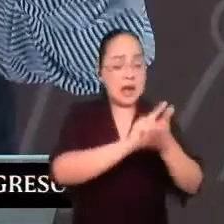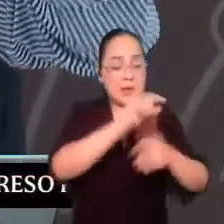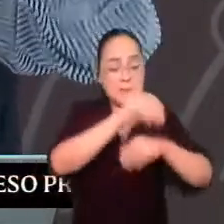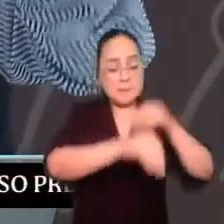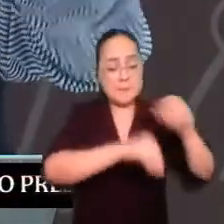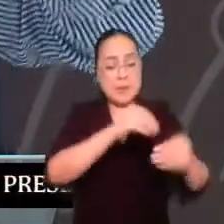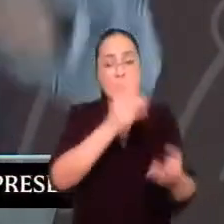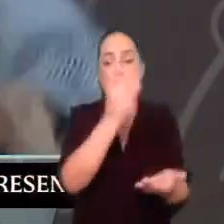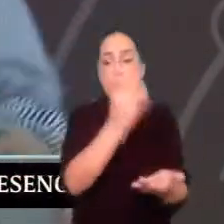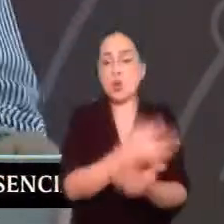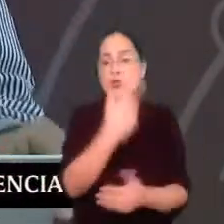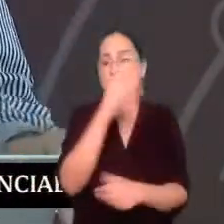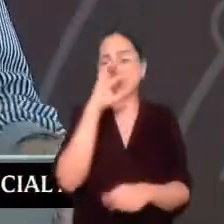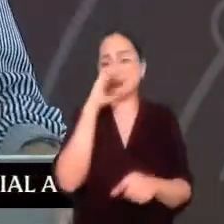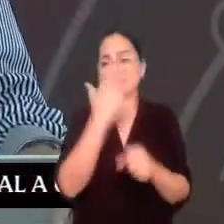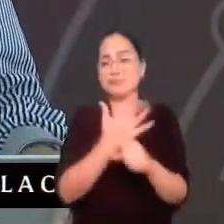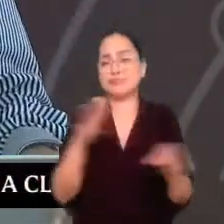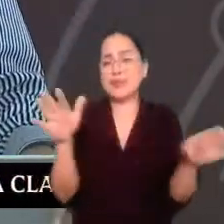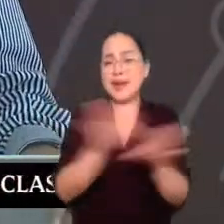leyes, reformar las leyes.